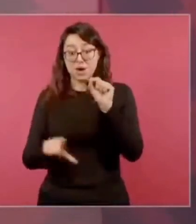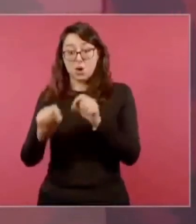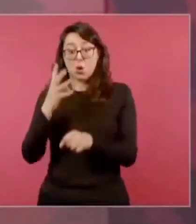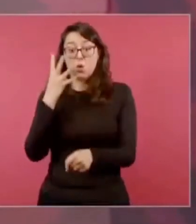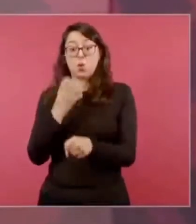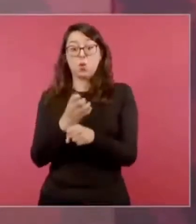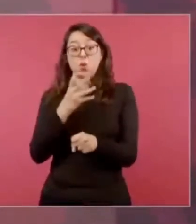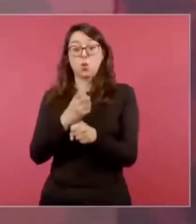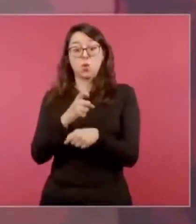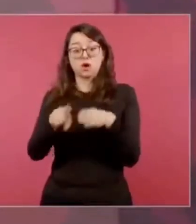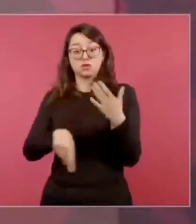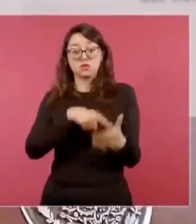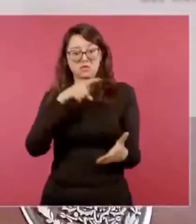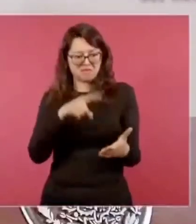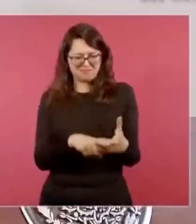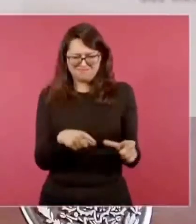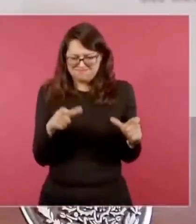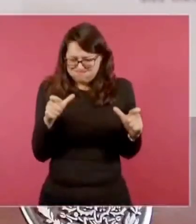en ese periodo,